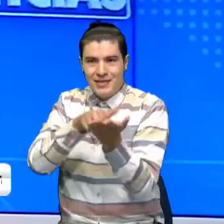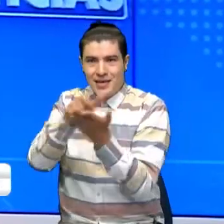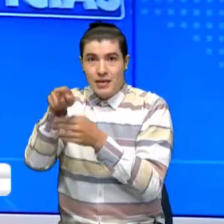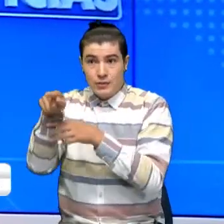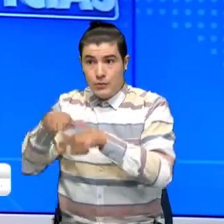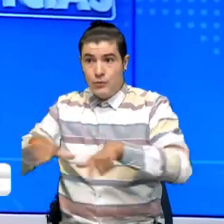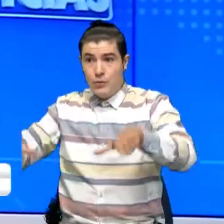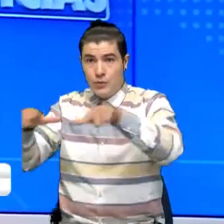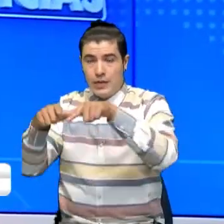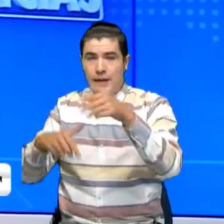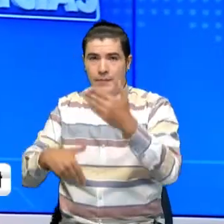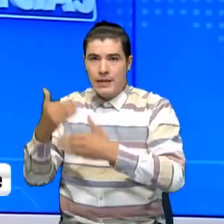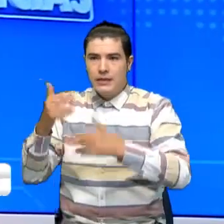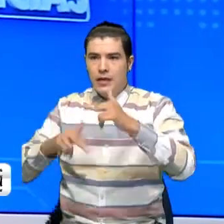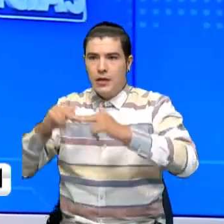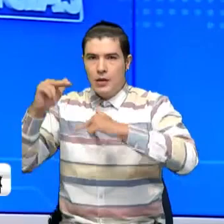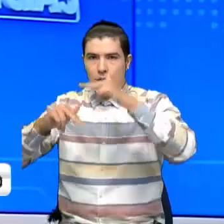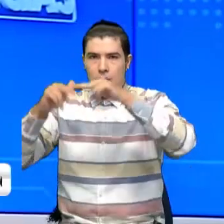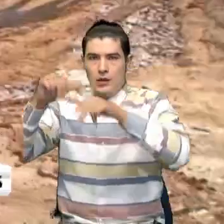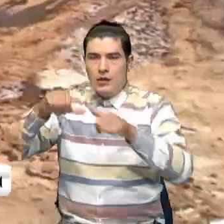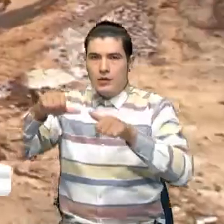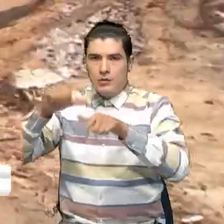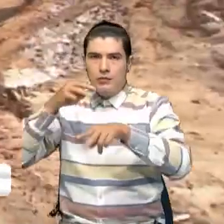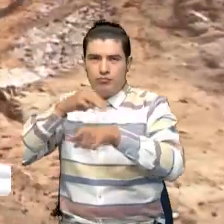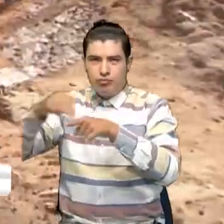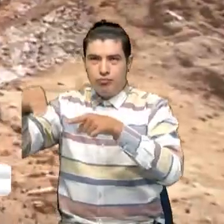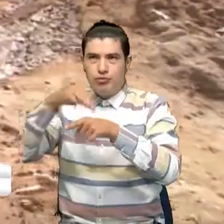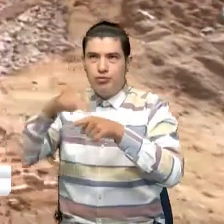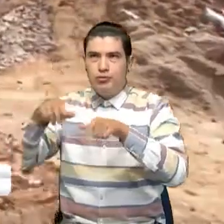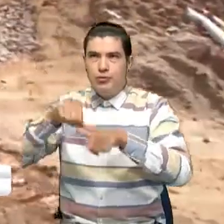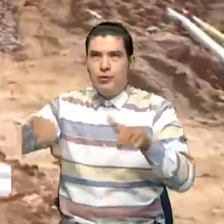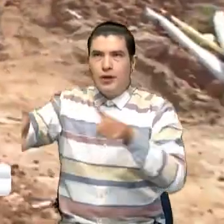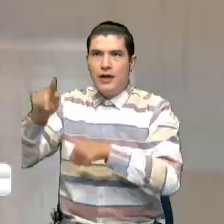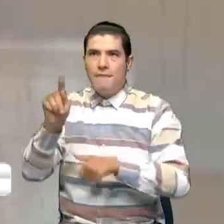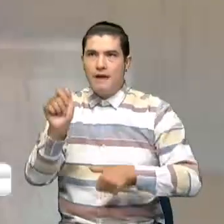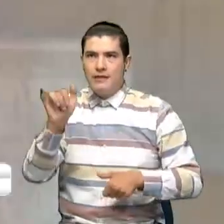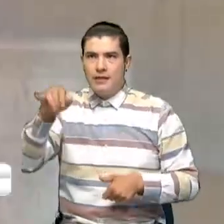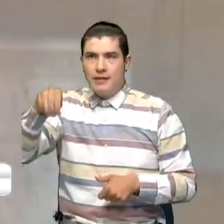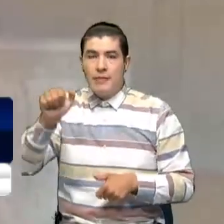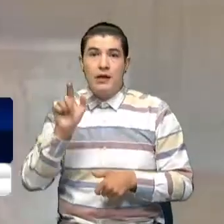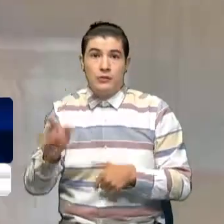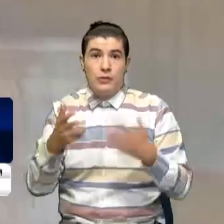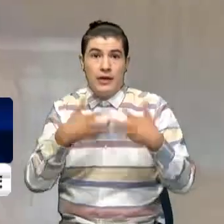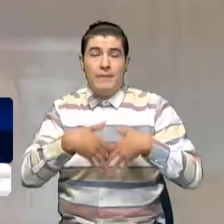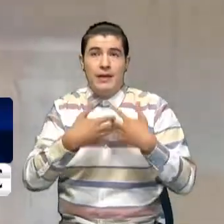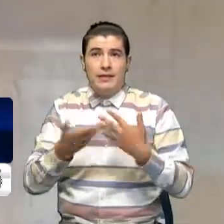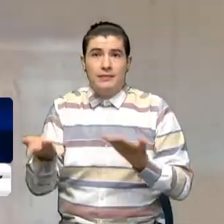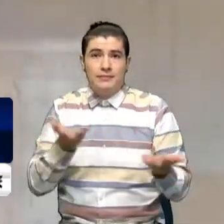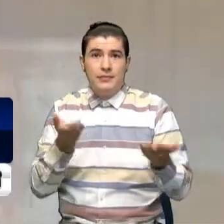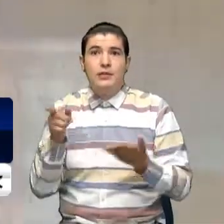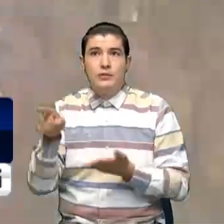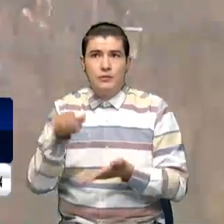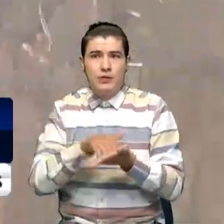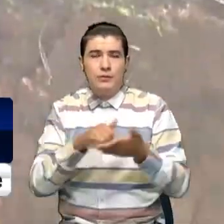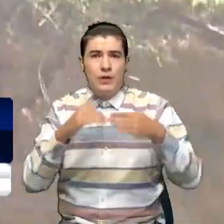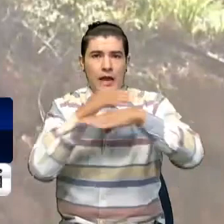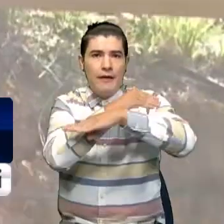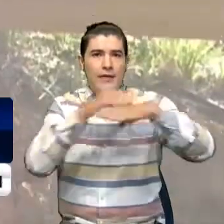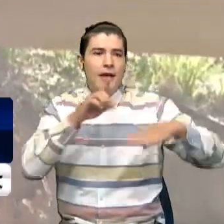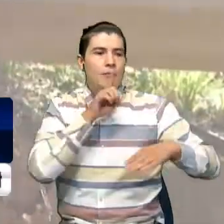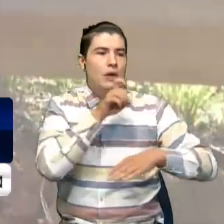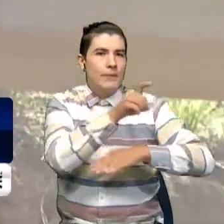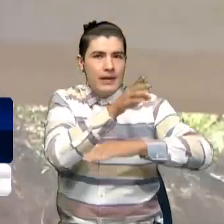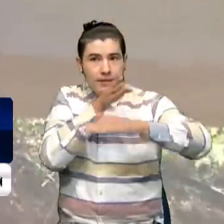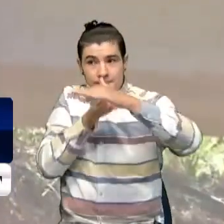la construcción del intercambiador de Fátima. La empresa de servicios públicos ha indicado que en la vía que del municipio de